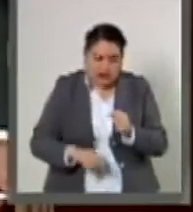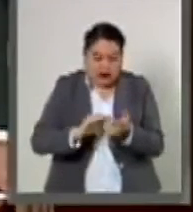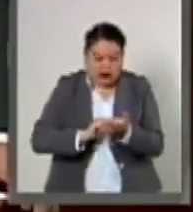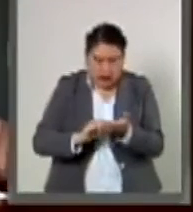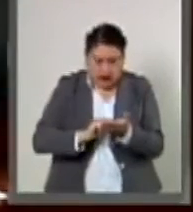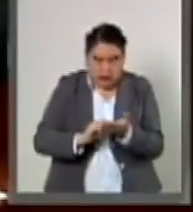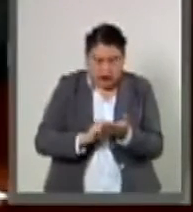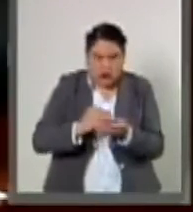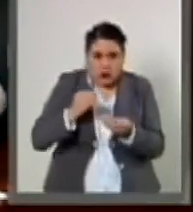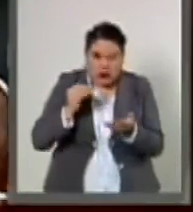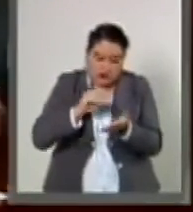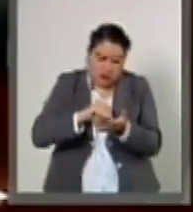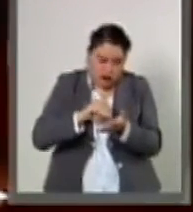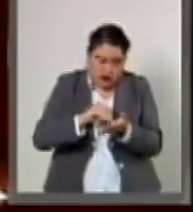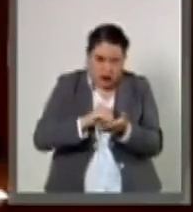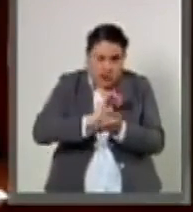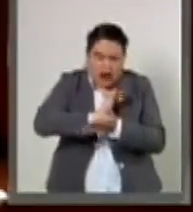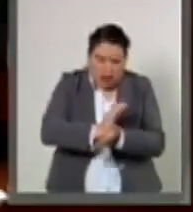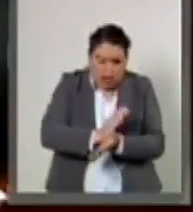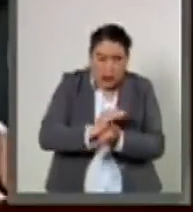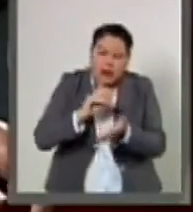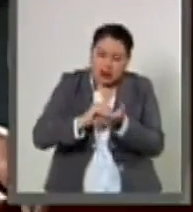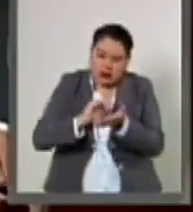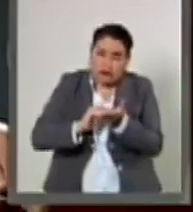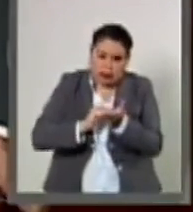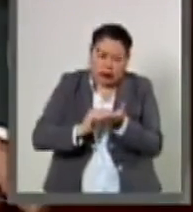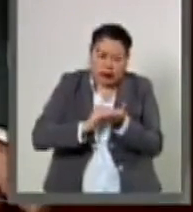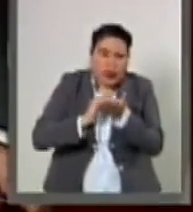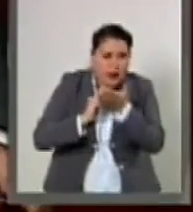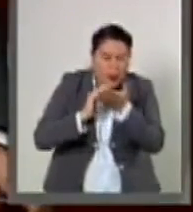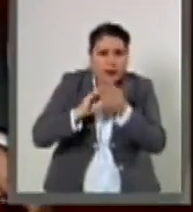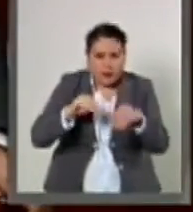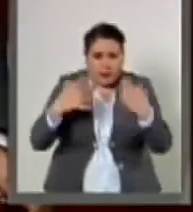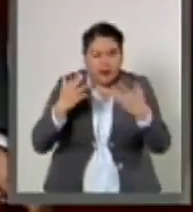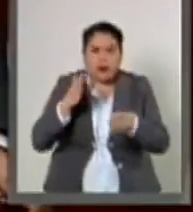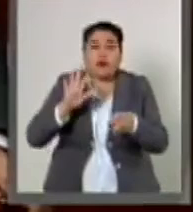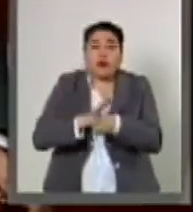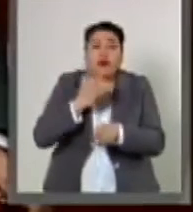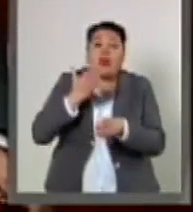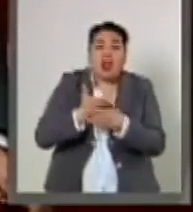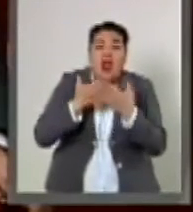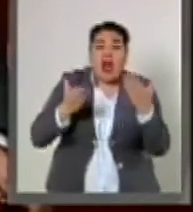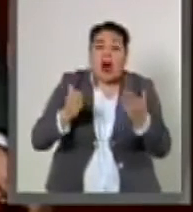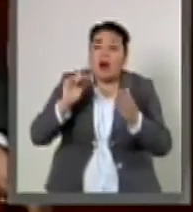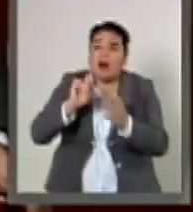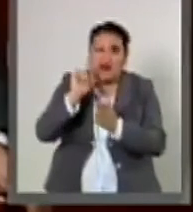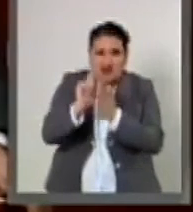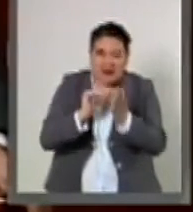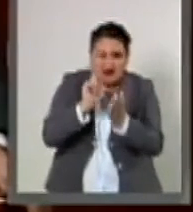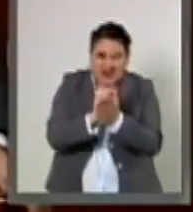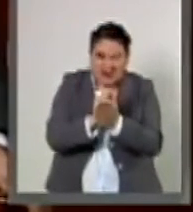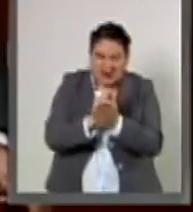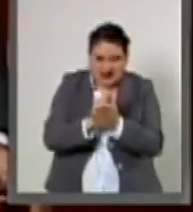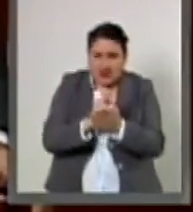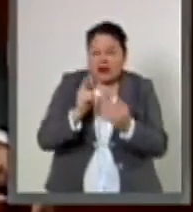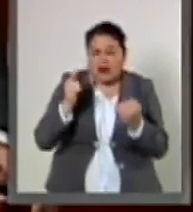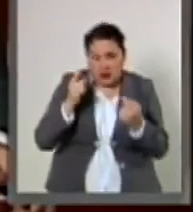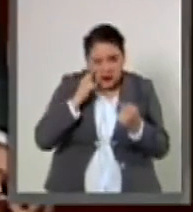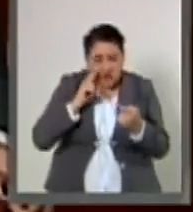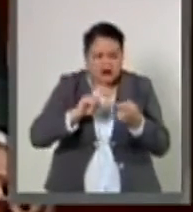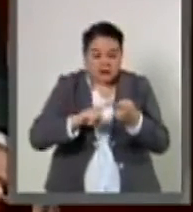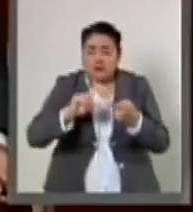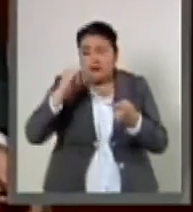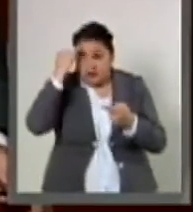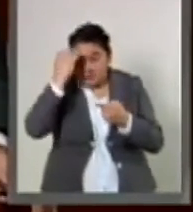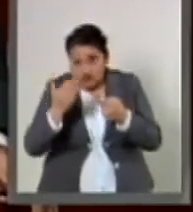que prevalecen en la Ley del Seguro Social a la luz de los criterios de la Comisión Nacional de Derechos Humanos y